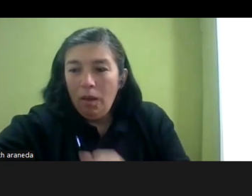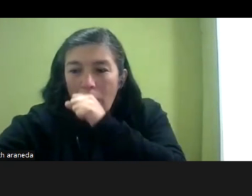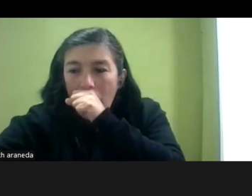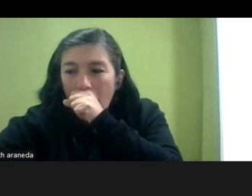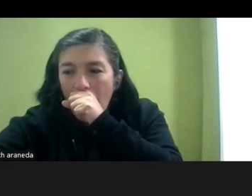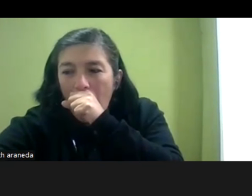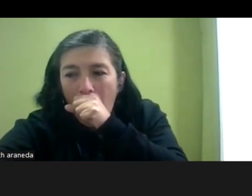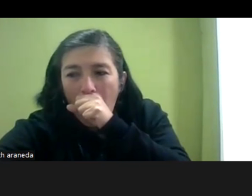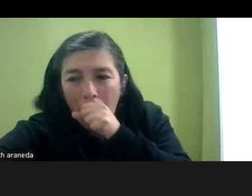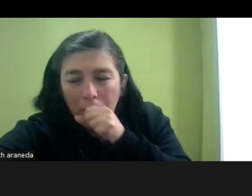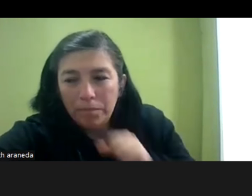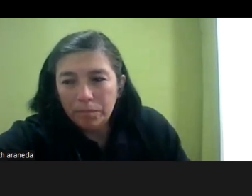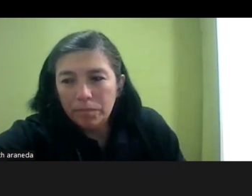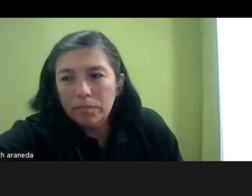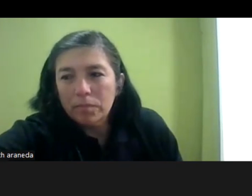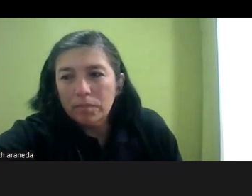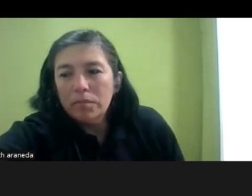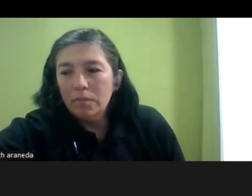Em,